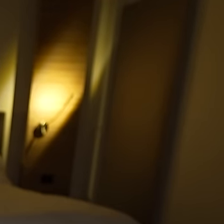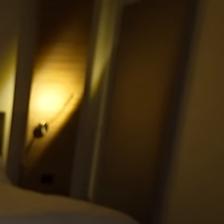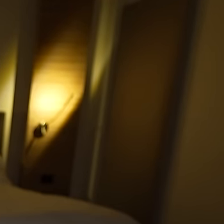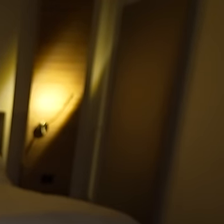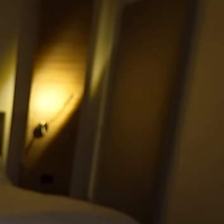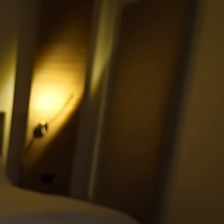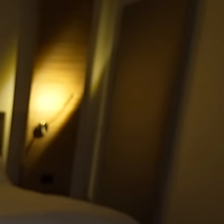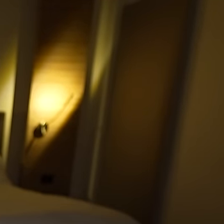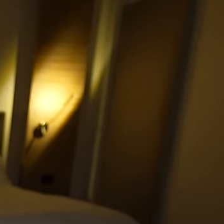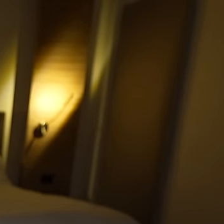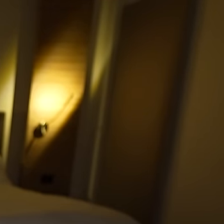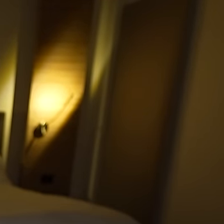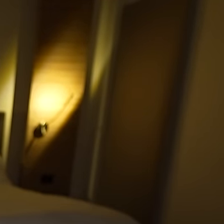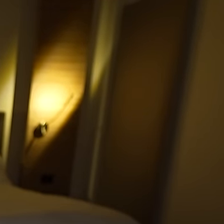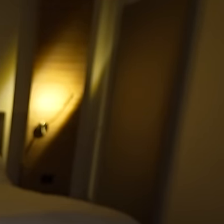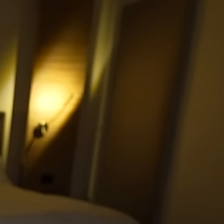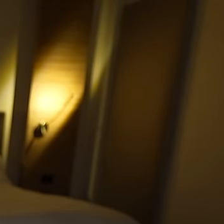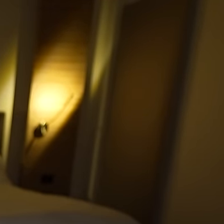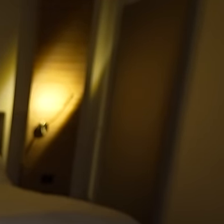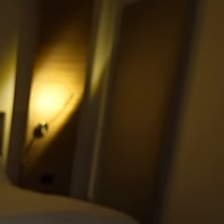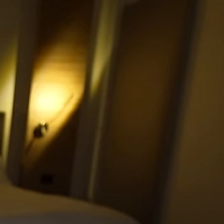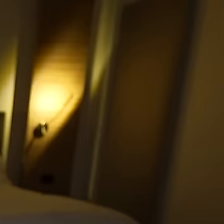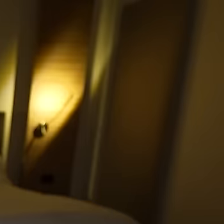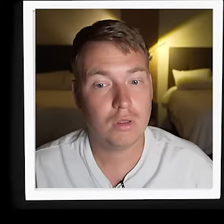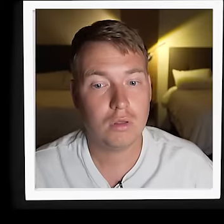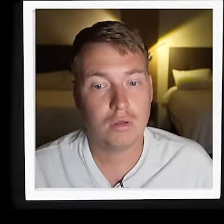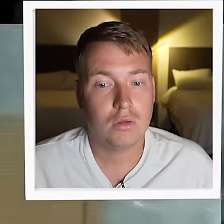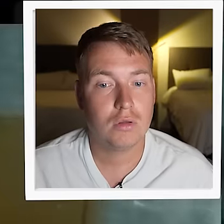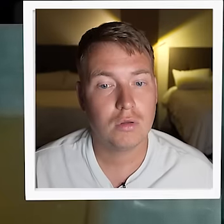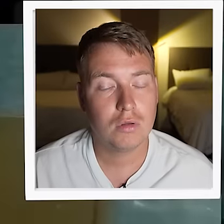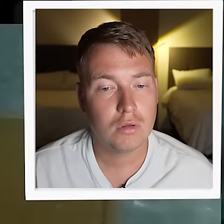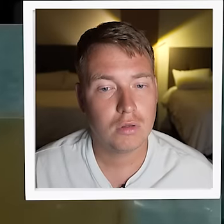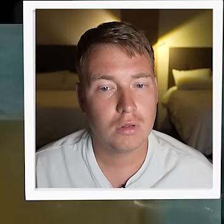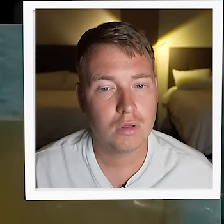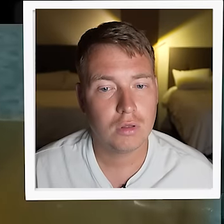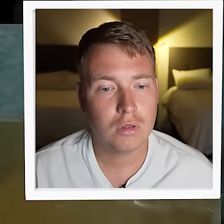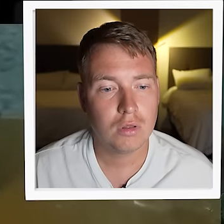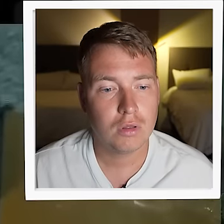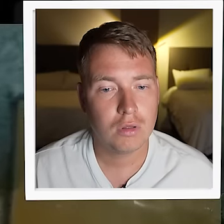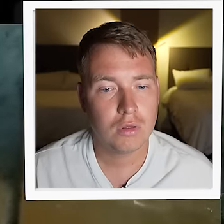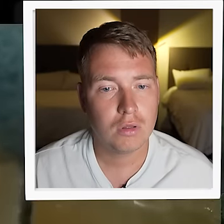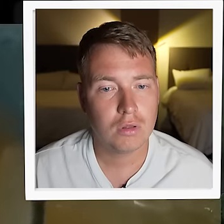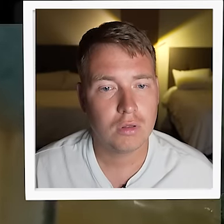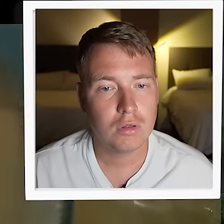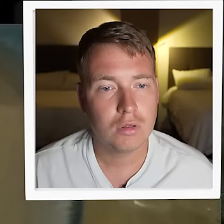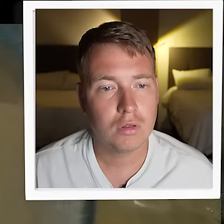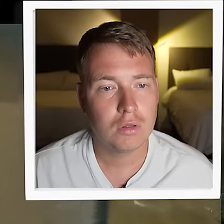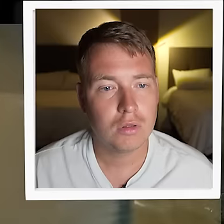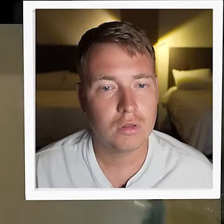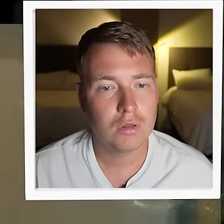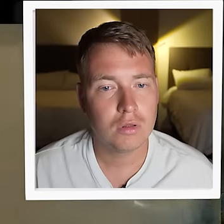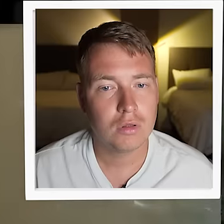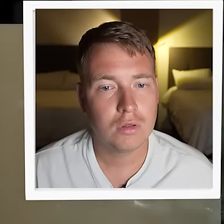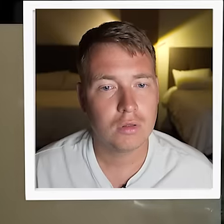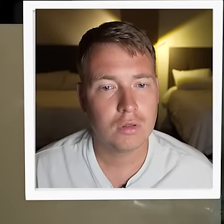vídeo que hemos visto es de 2019 Wow Este es el búnker que construyó el expresidente